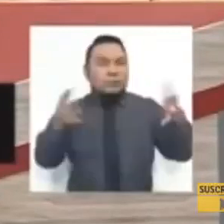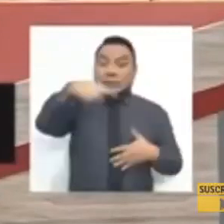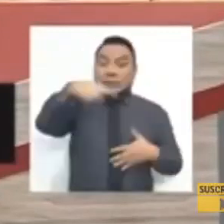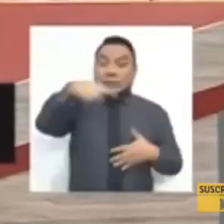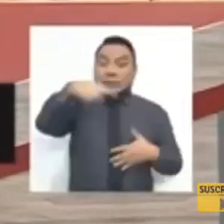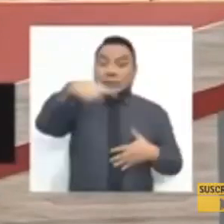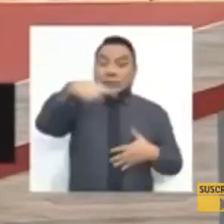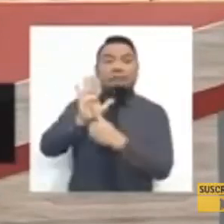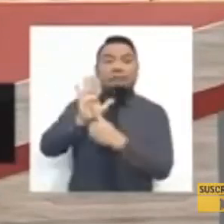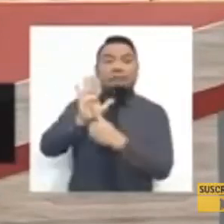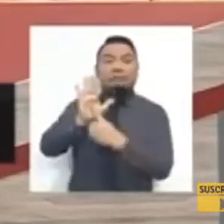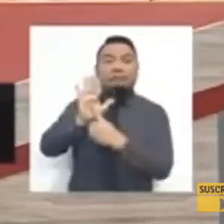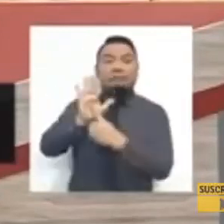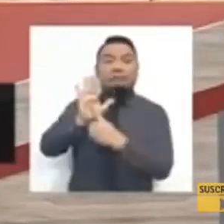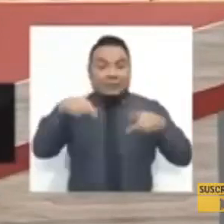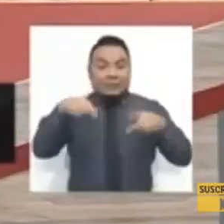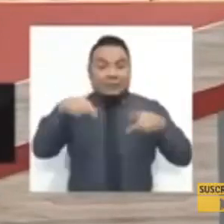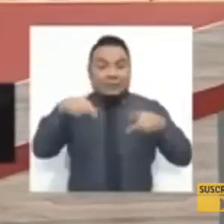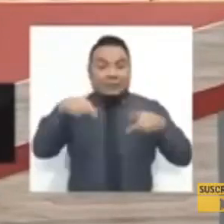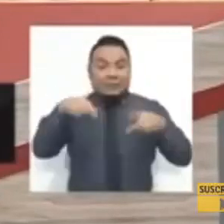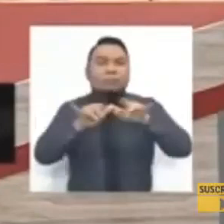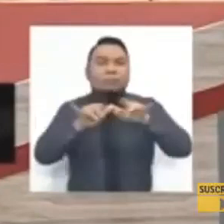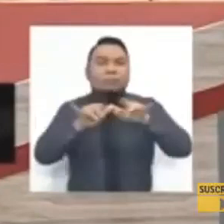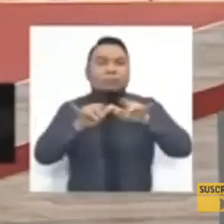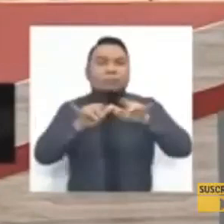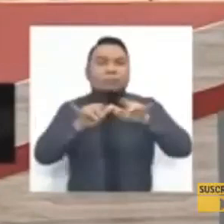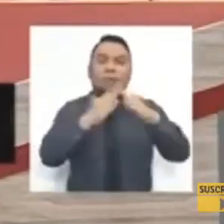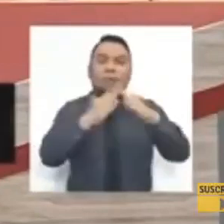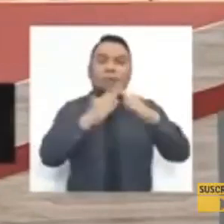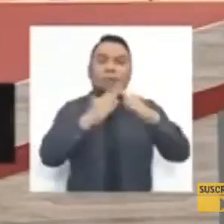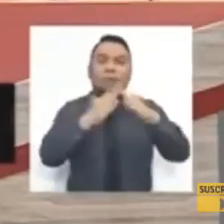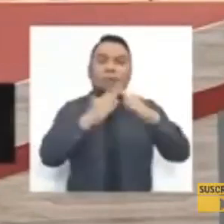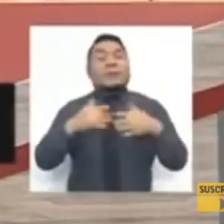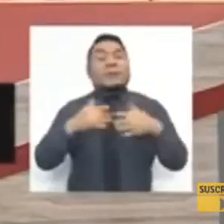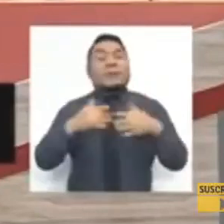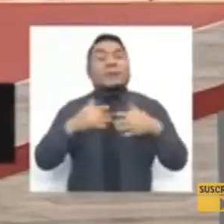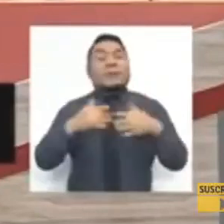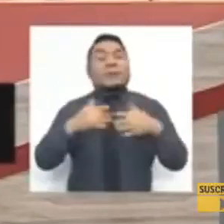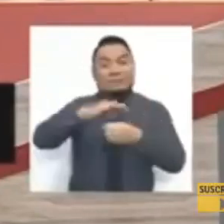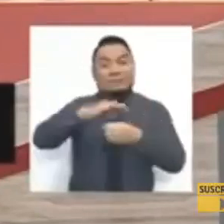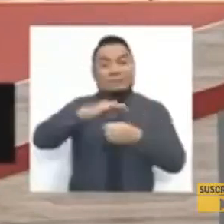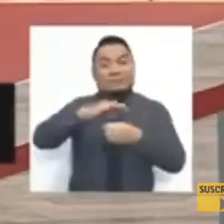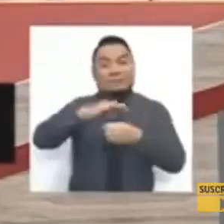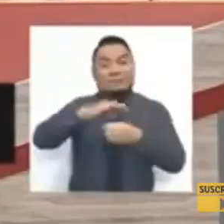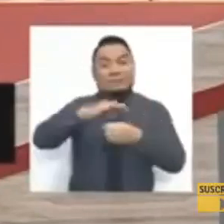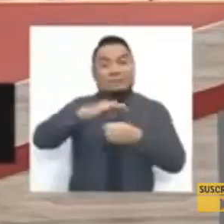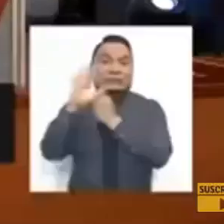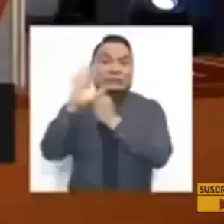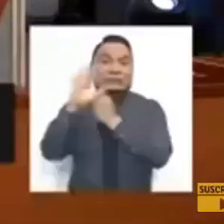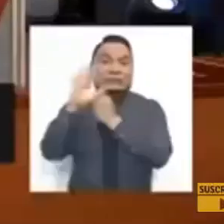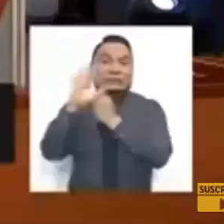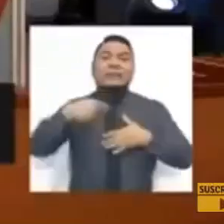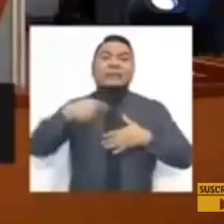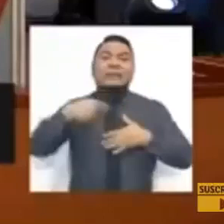señales permiten que este debate llegue a todos sus hogares. Asimismo, debido a la pandemia de la COVID-19, como en los